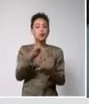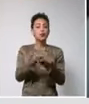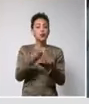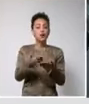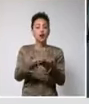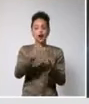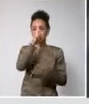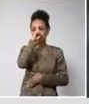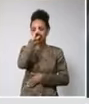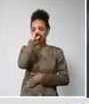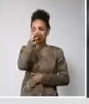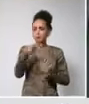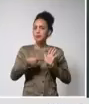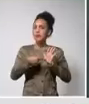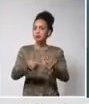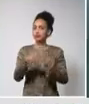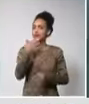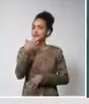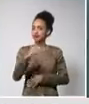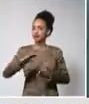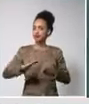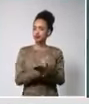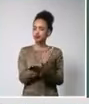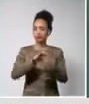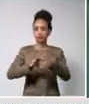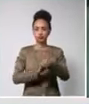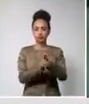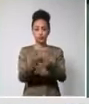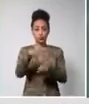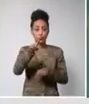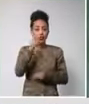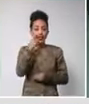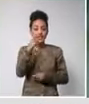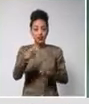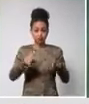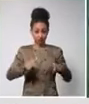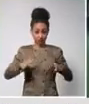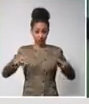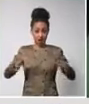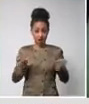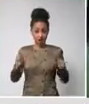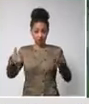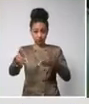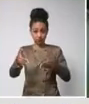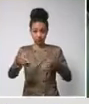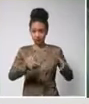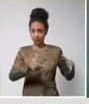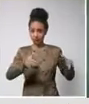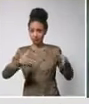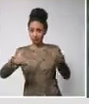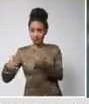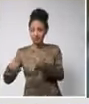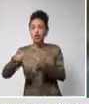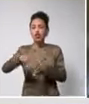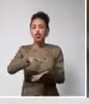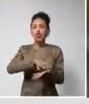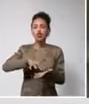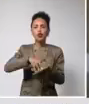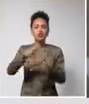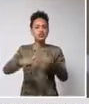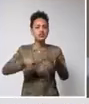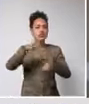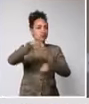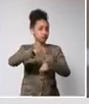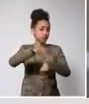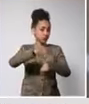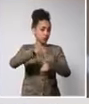eficacia contra la COVID-19. Ustedes están viendo en pantalla las imágenes de este traslado que tuvo lugar en horas de la